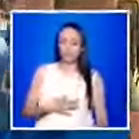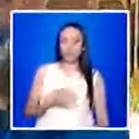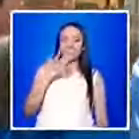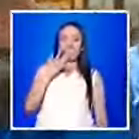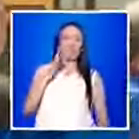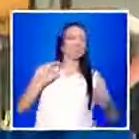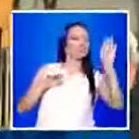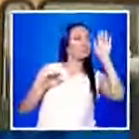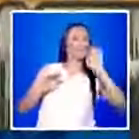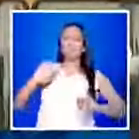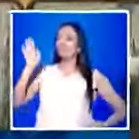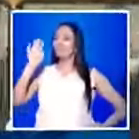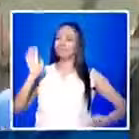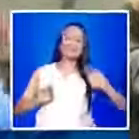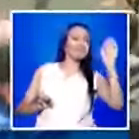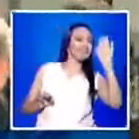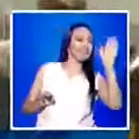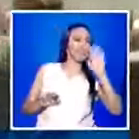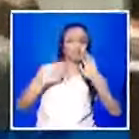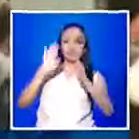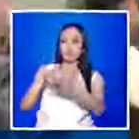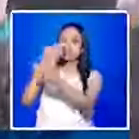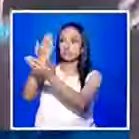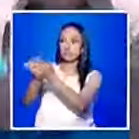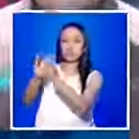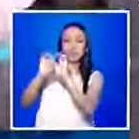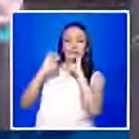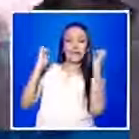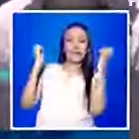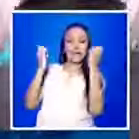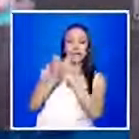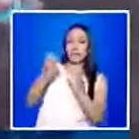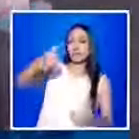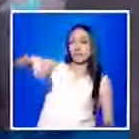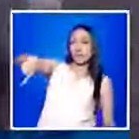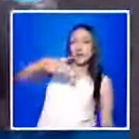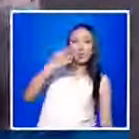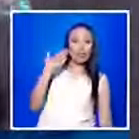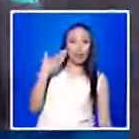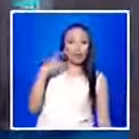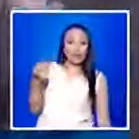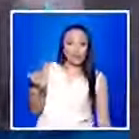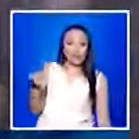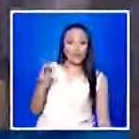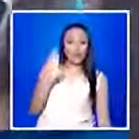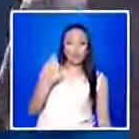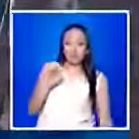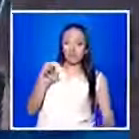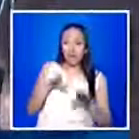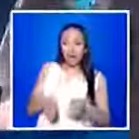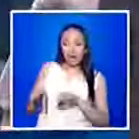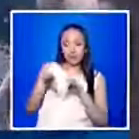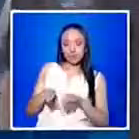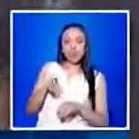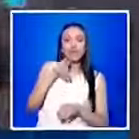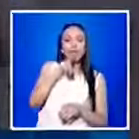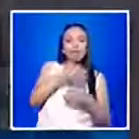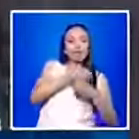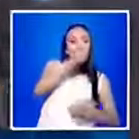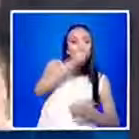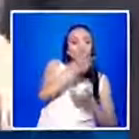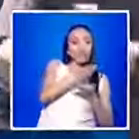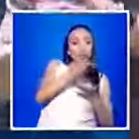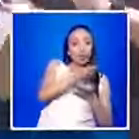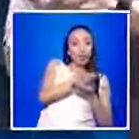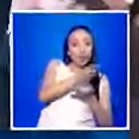sonreían y saludaban. La caravana llegó al estadio Modelo Alberto Spencer de Guayaquil. Allí le esperaba un acto organizado por Fedeguayas, donde